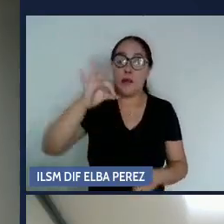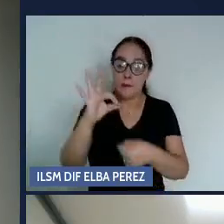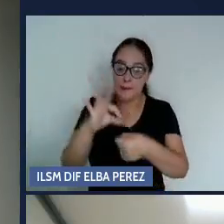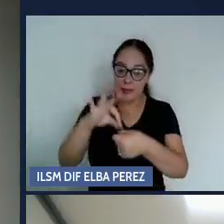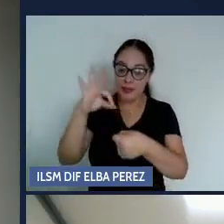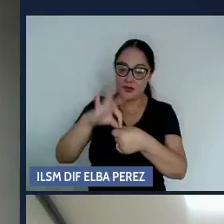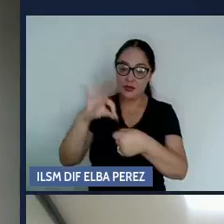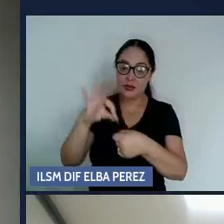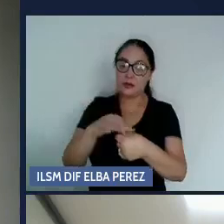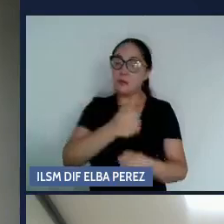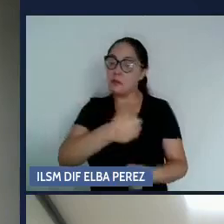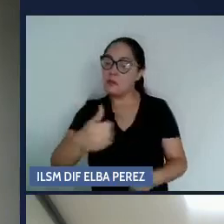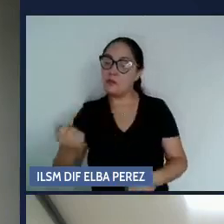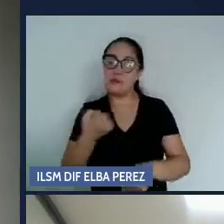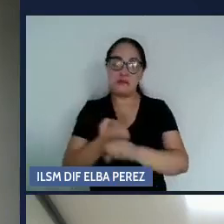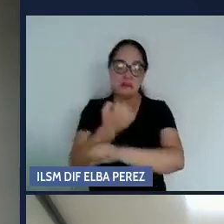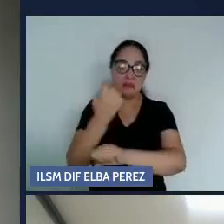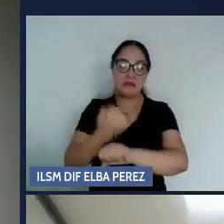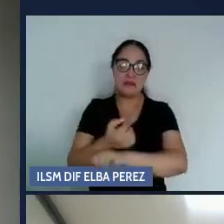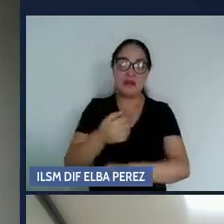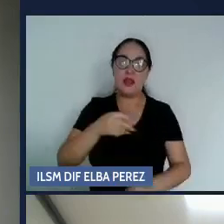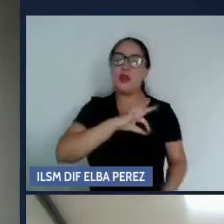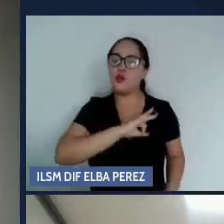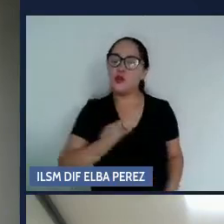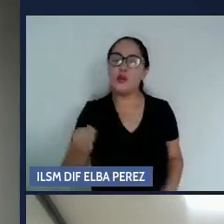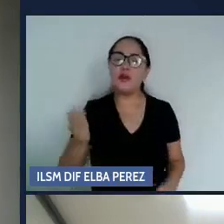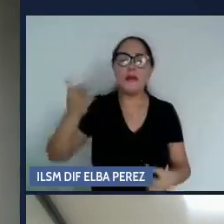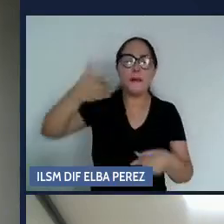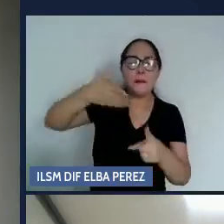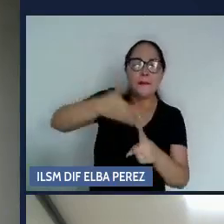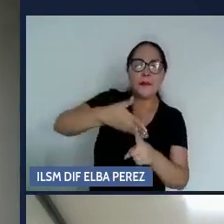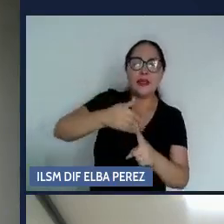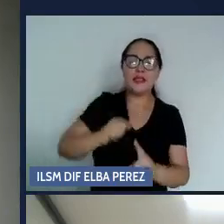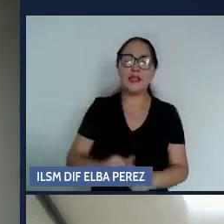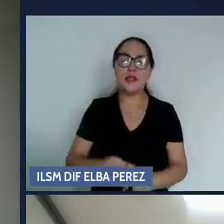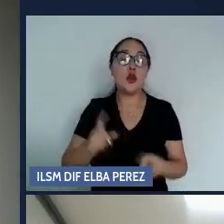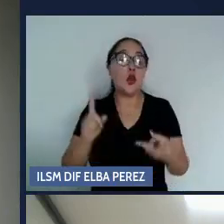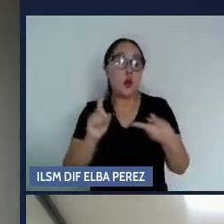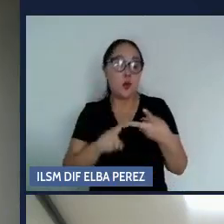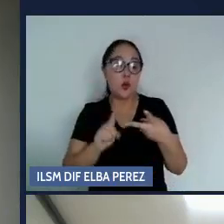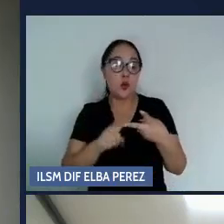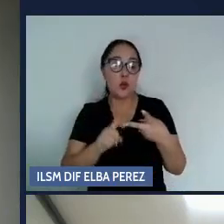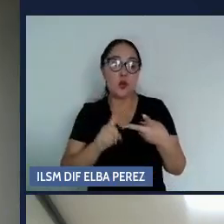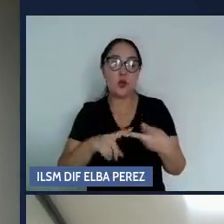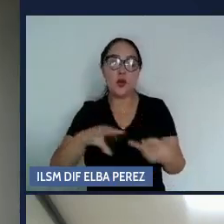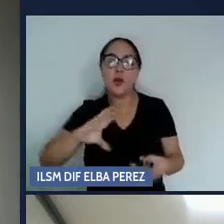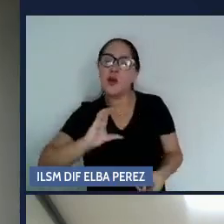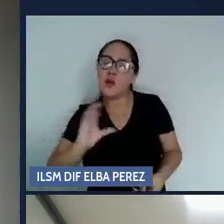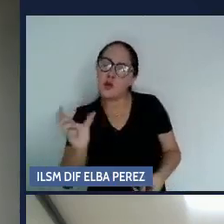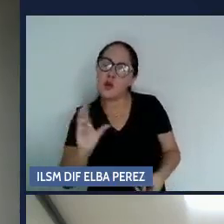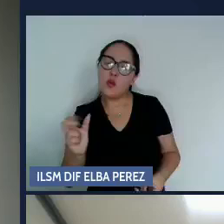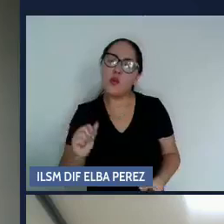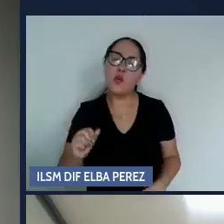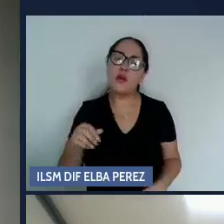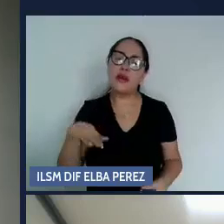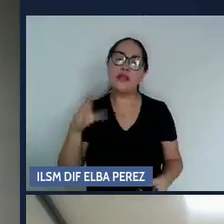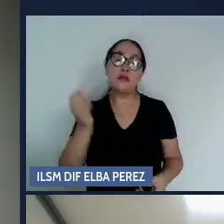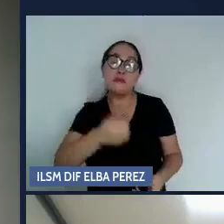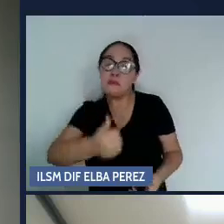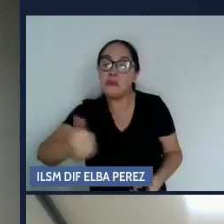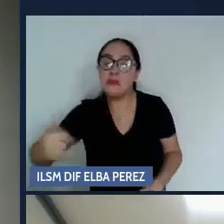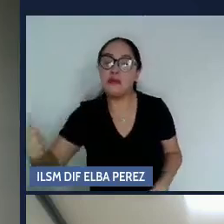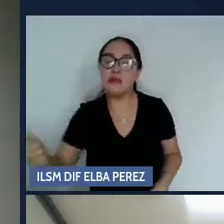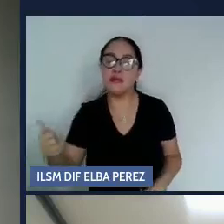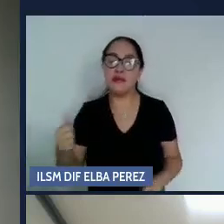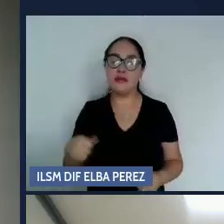competencia. También cuando hay delitos electorales que se hayan cometido en el extranjero, pero